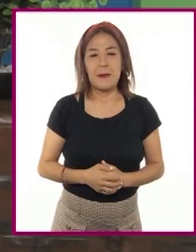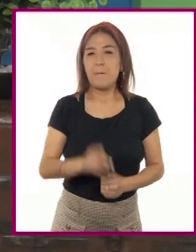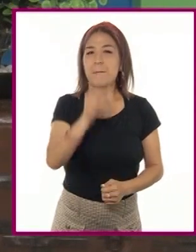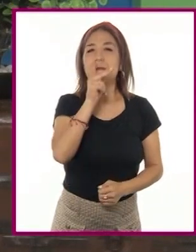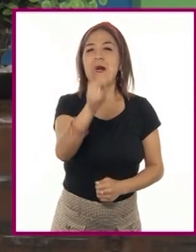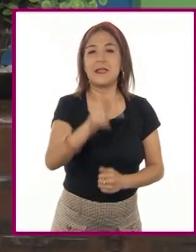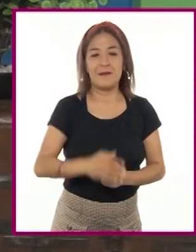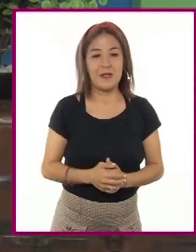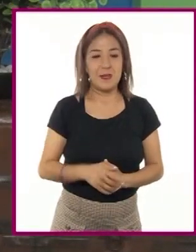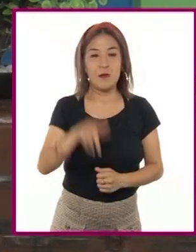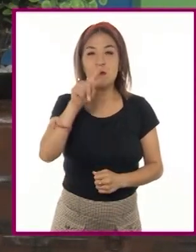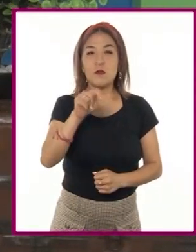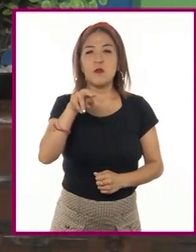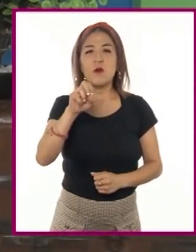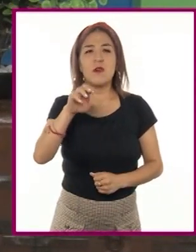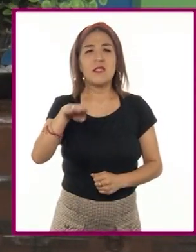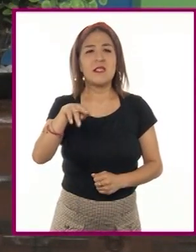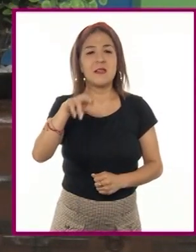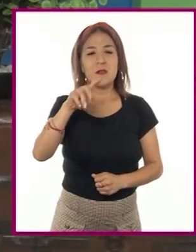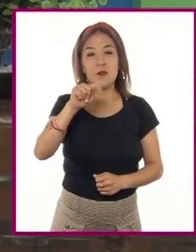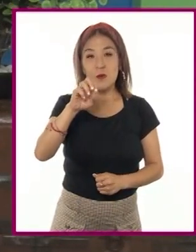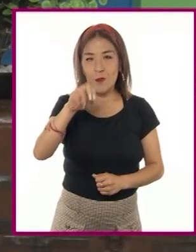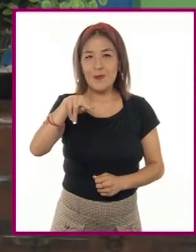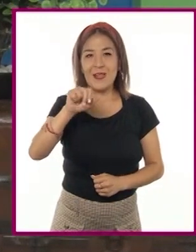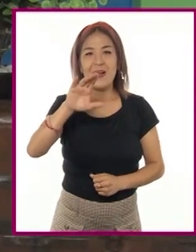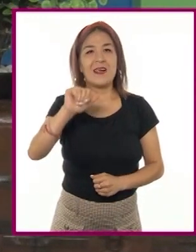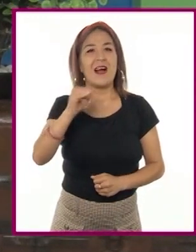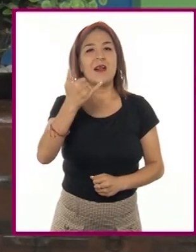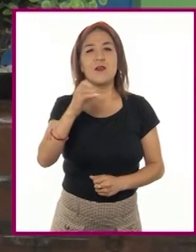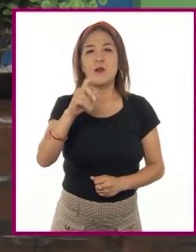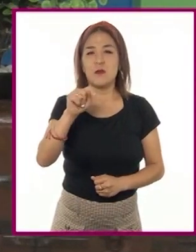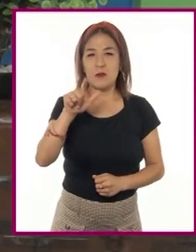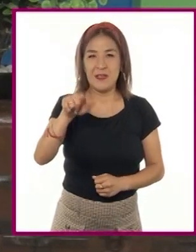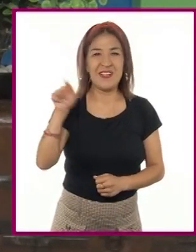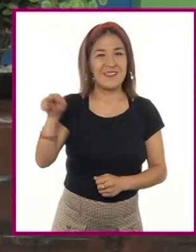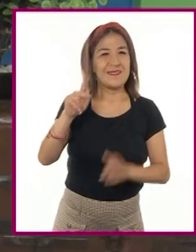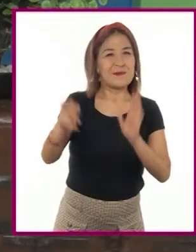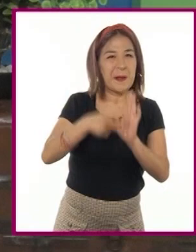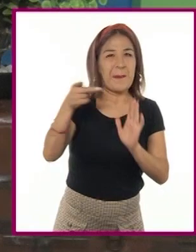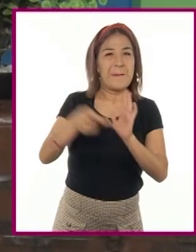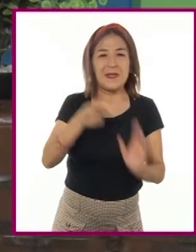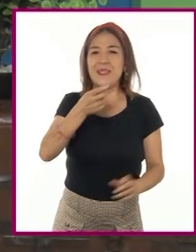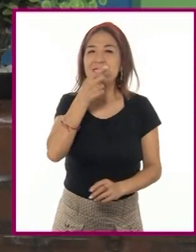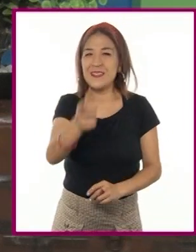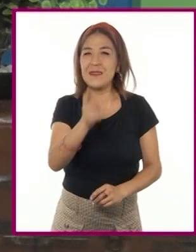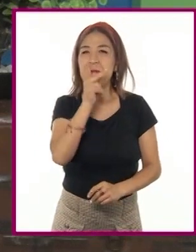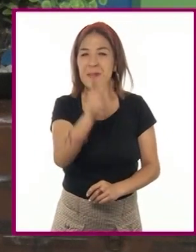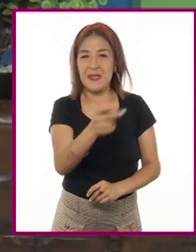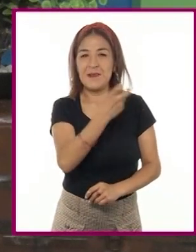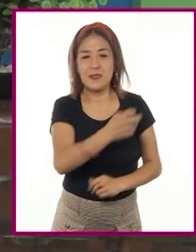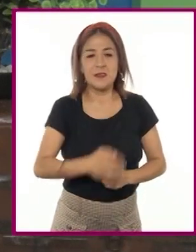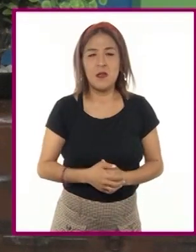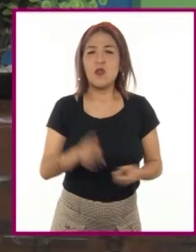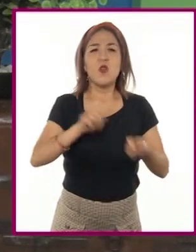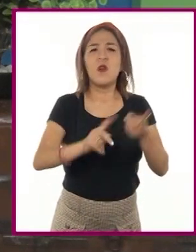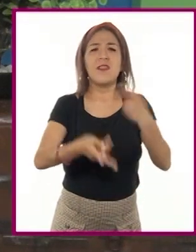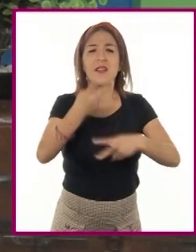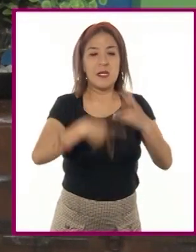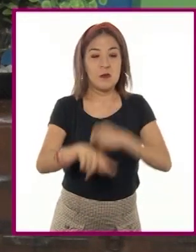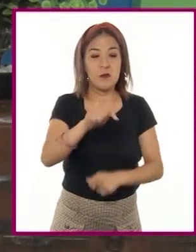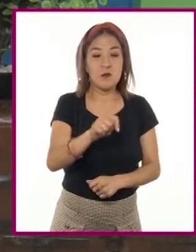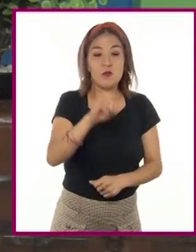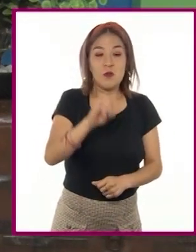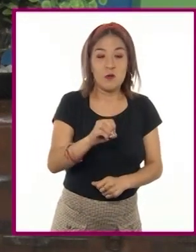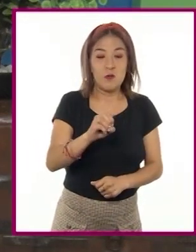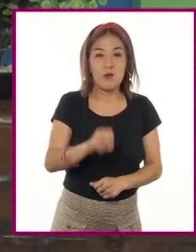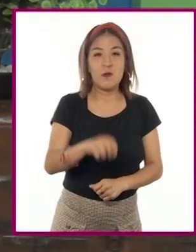palabra tonacayotl, que se pronuncia en varias ocasiones durante el texto, proviene de la forma